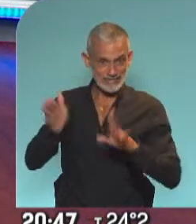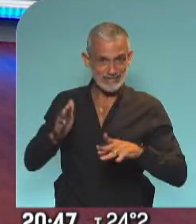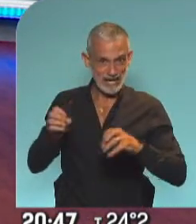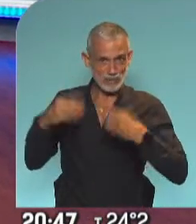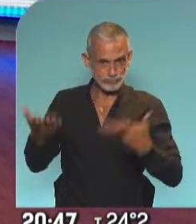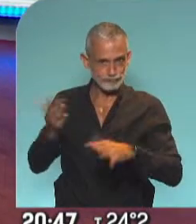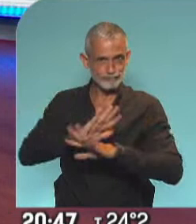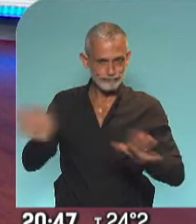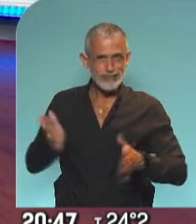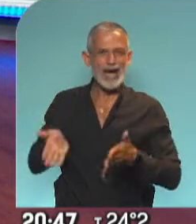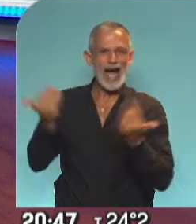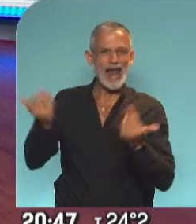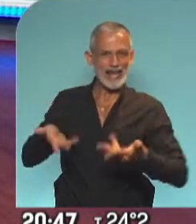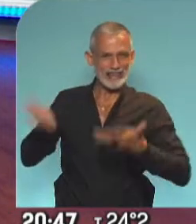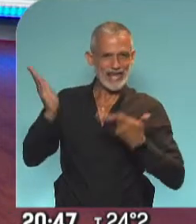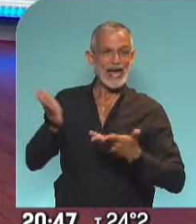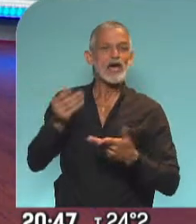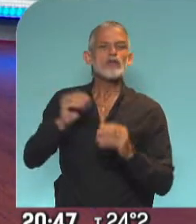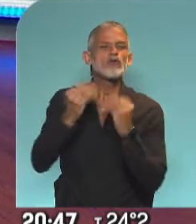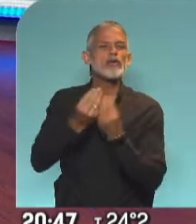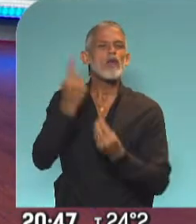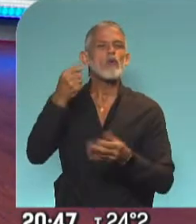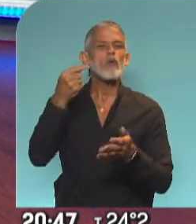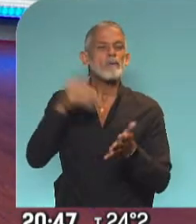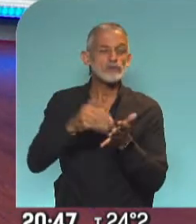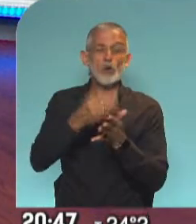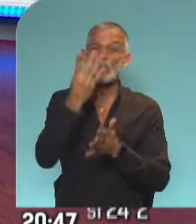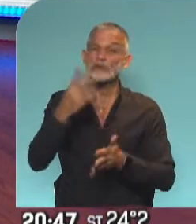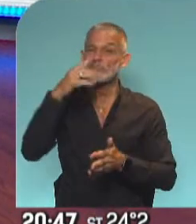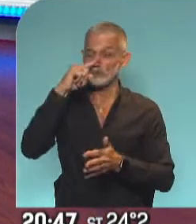recuperados, a los pacientes que han recibido la alta médica.